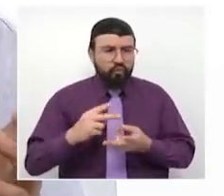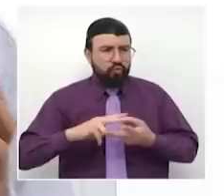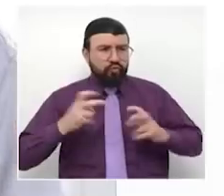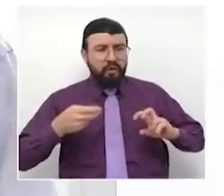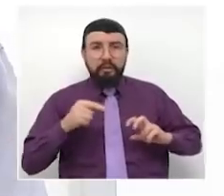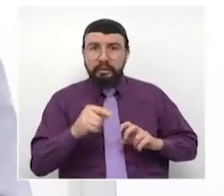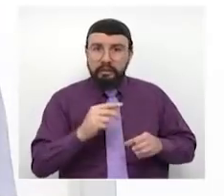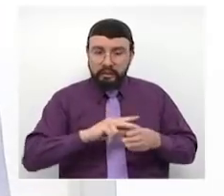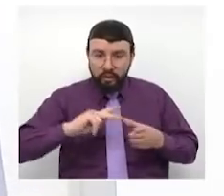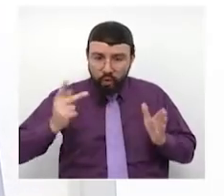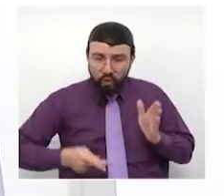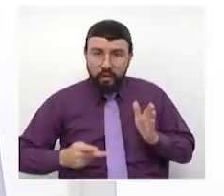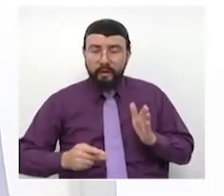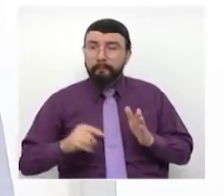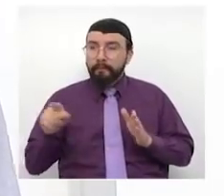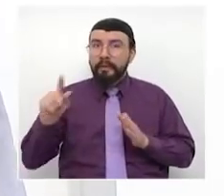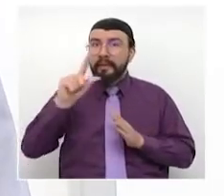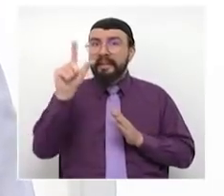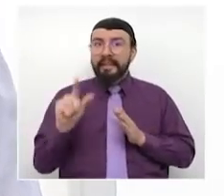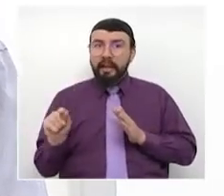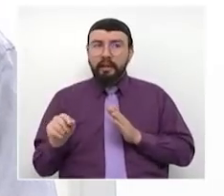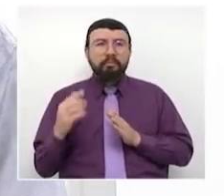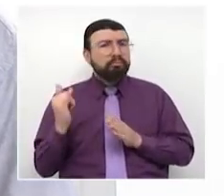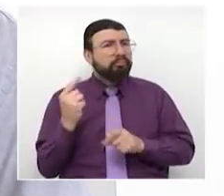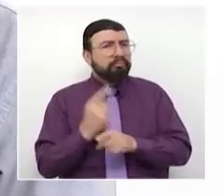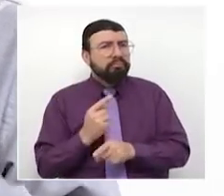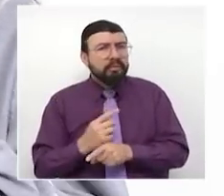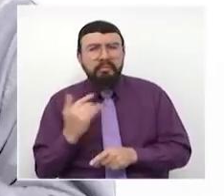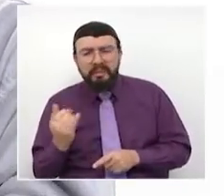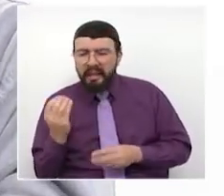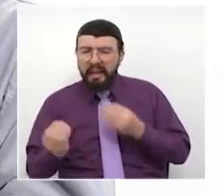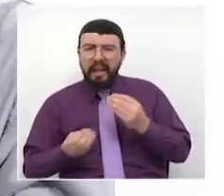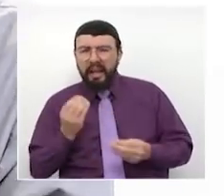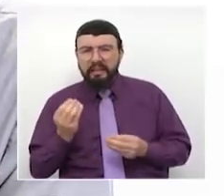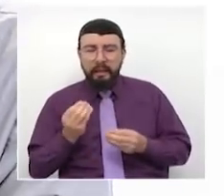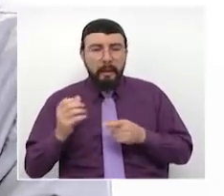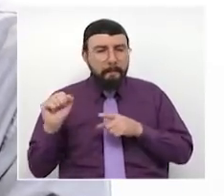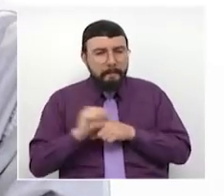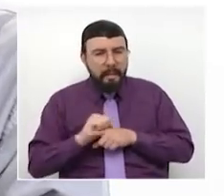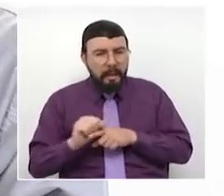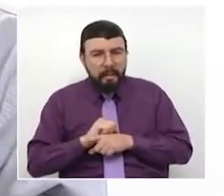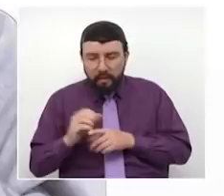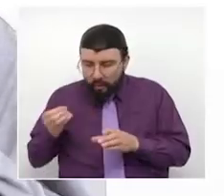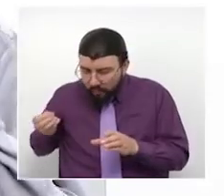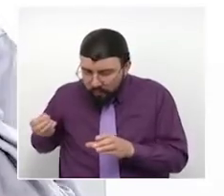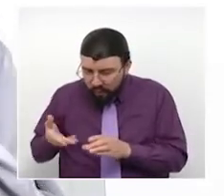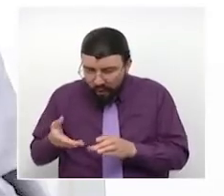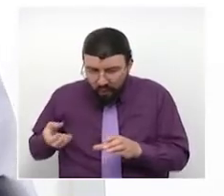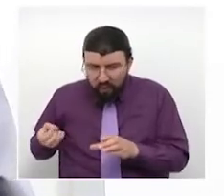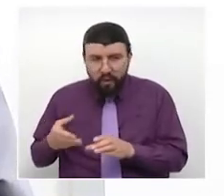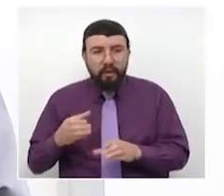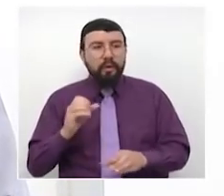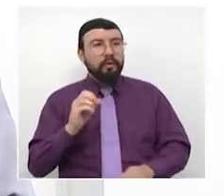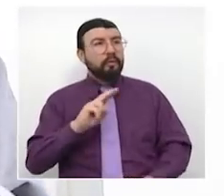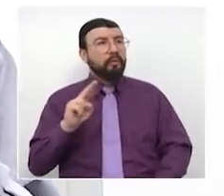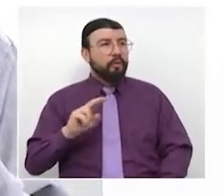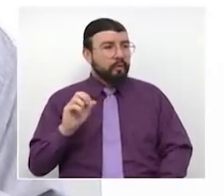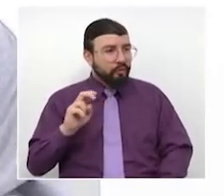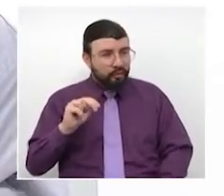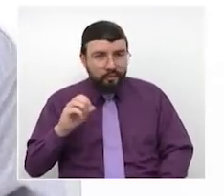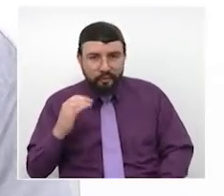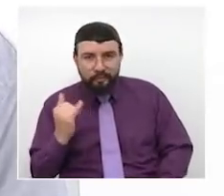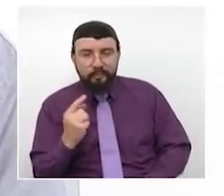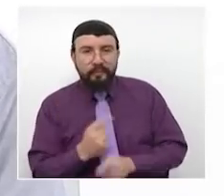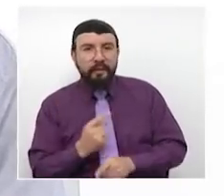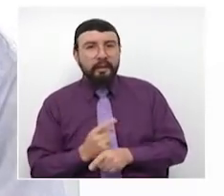tecnología, los italianos han aplicado ozono a ese plasma. Entonces, libera el